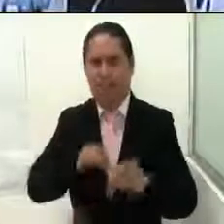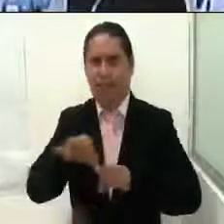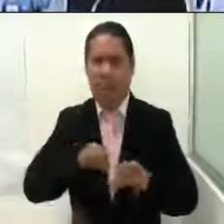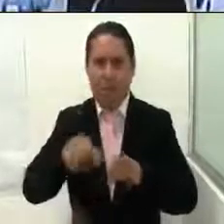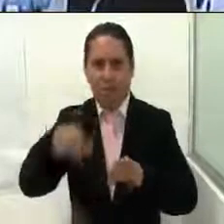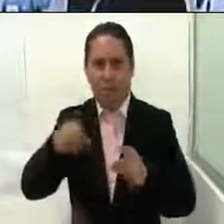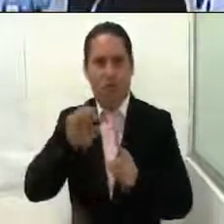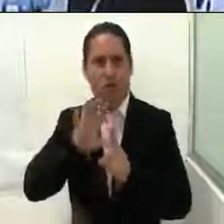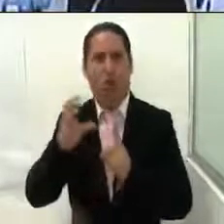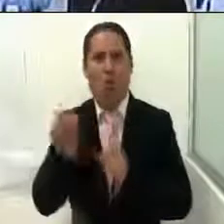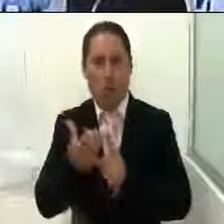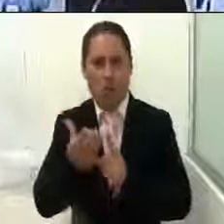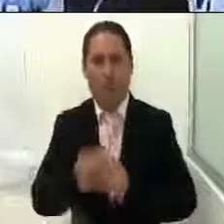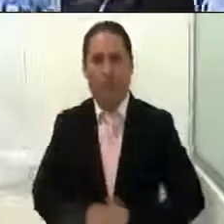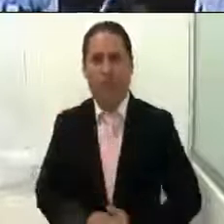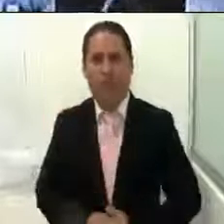comisión